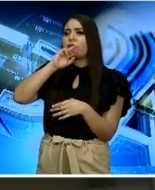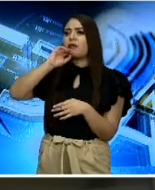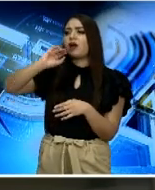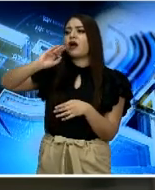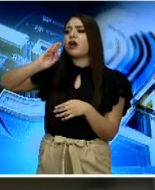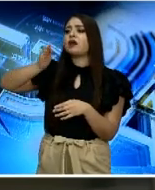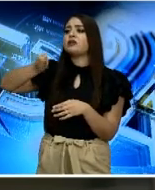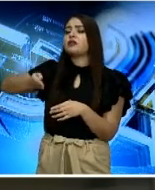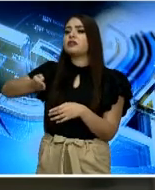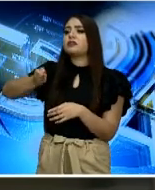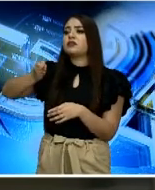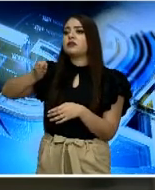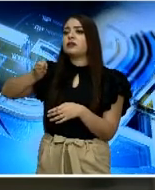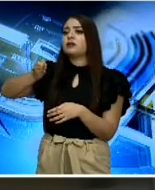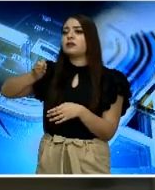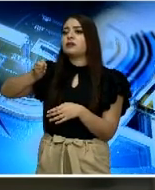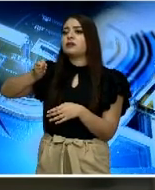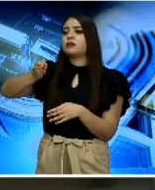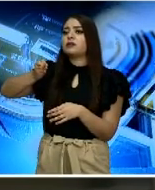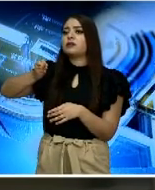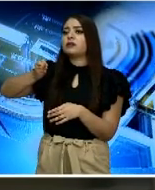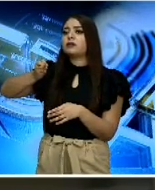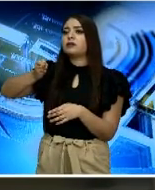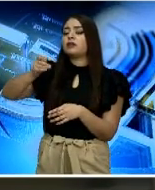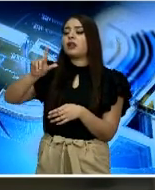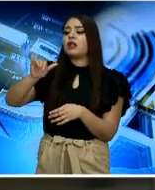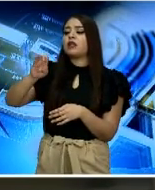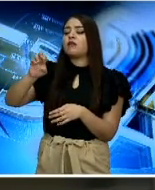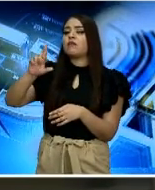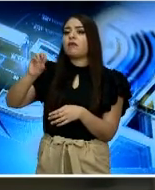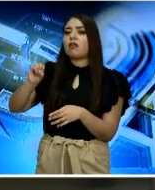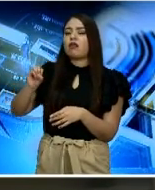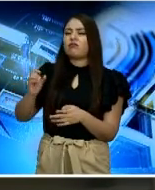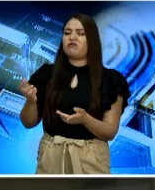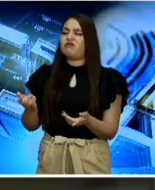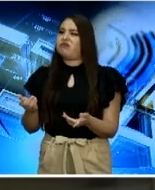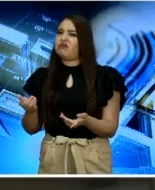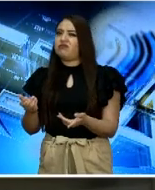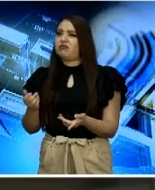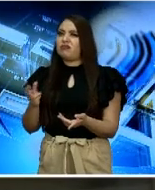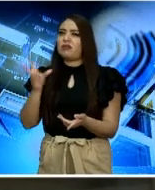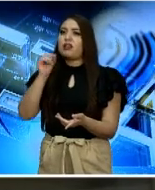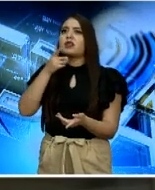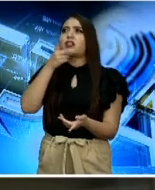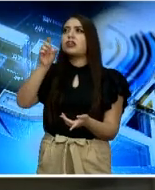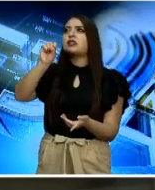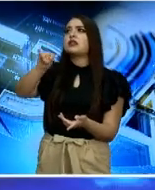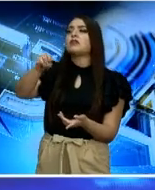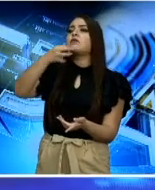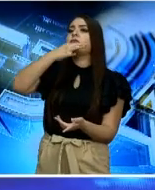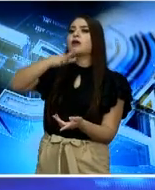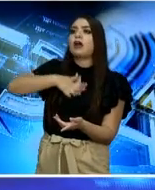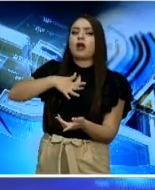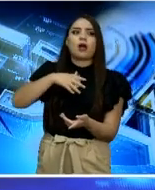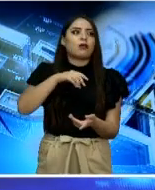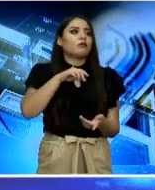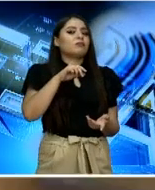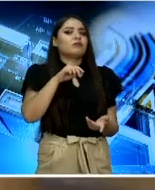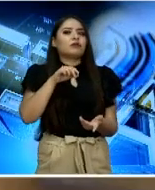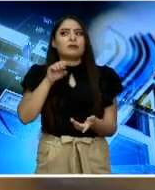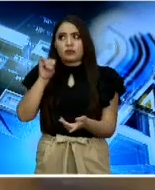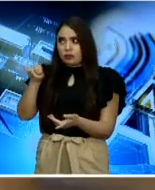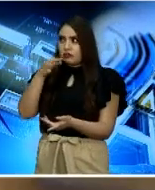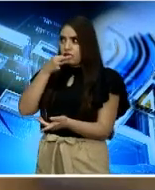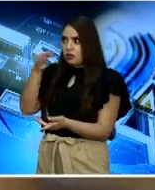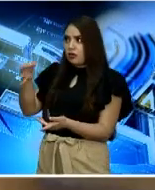libelo, no es ningún libelo, que publicó que si le avisaron de la graduación, ¿sí te avisaron de la graduación, Valeria?